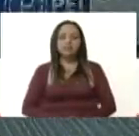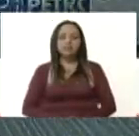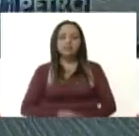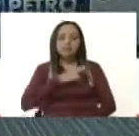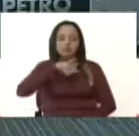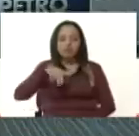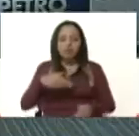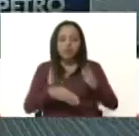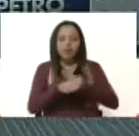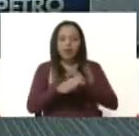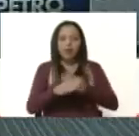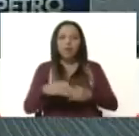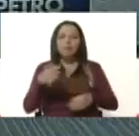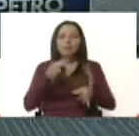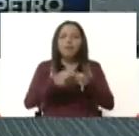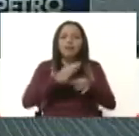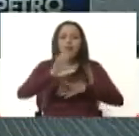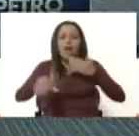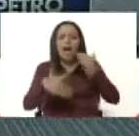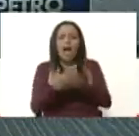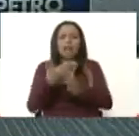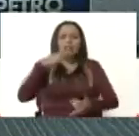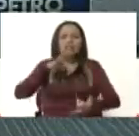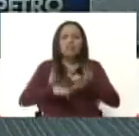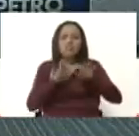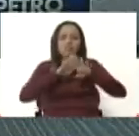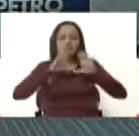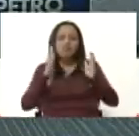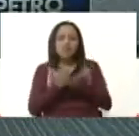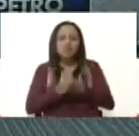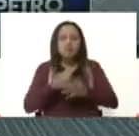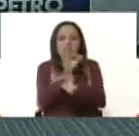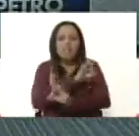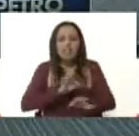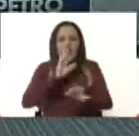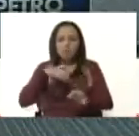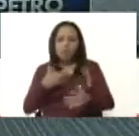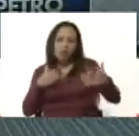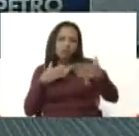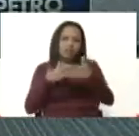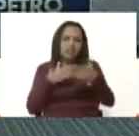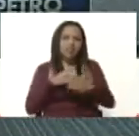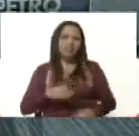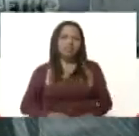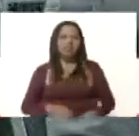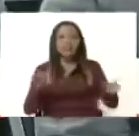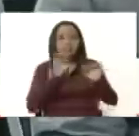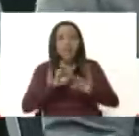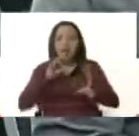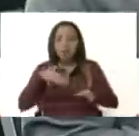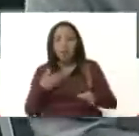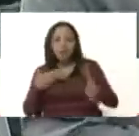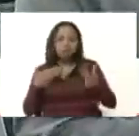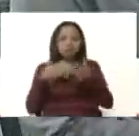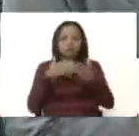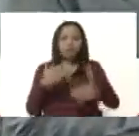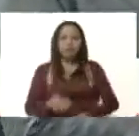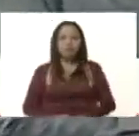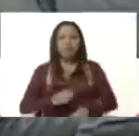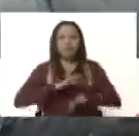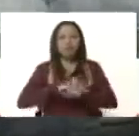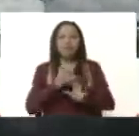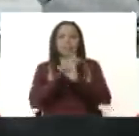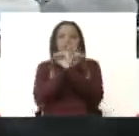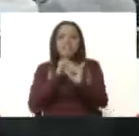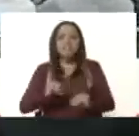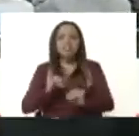Nosotros vamos con el Petro hasta el fin del mundo y nada ni nadie nos ha detenido, ni nada ni nadie nos detendrá, porque es por la